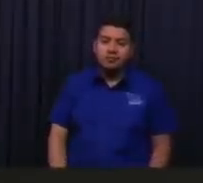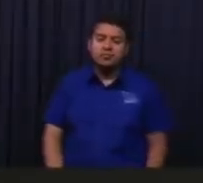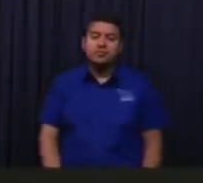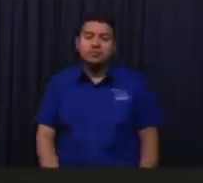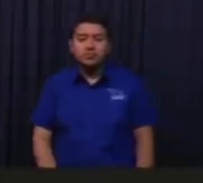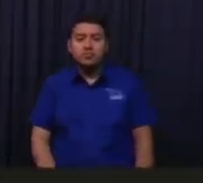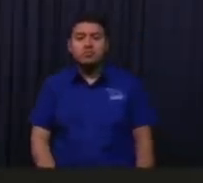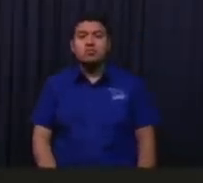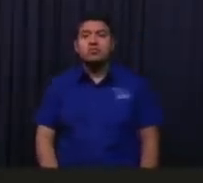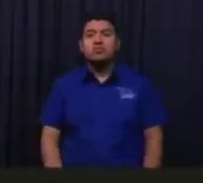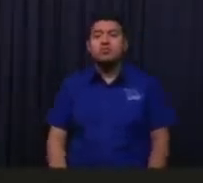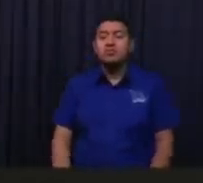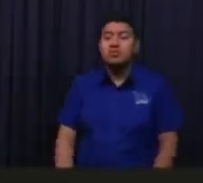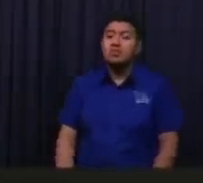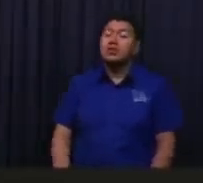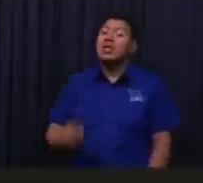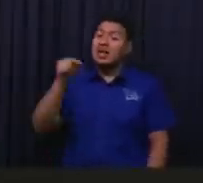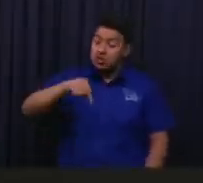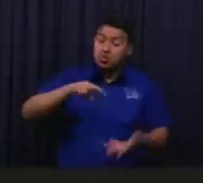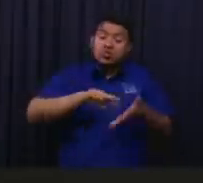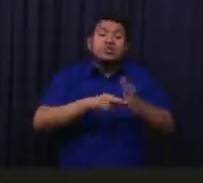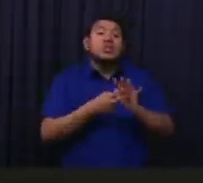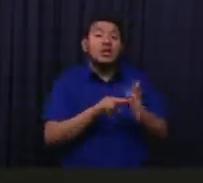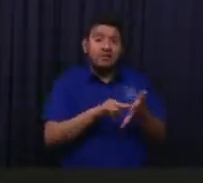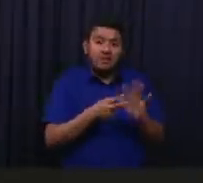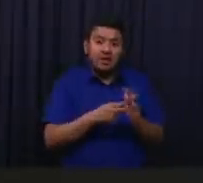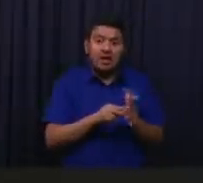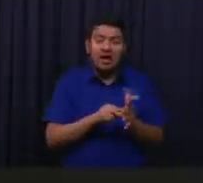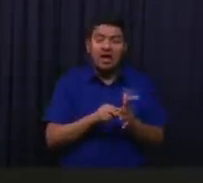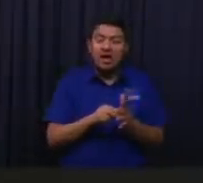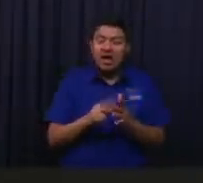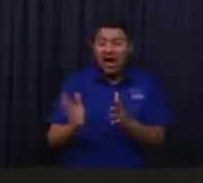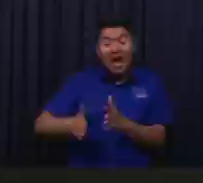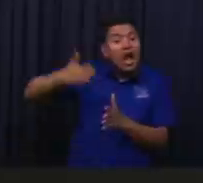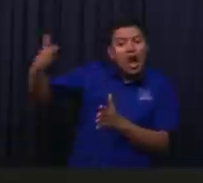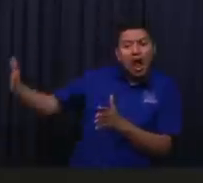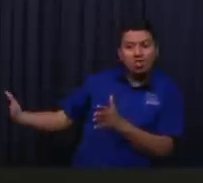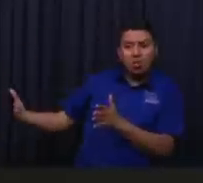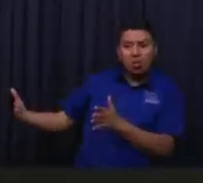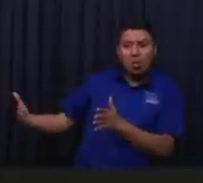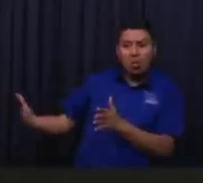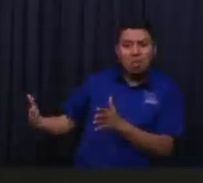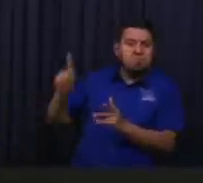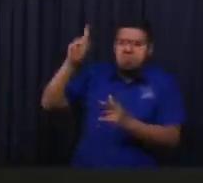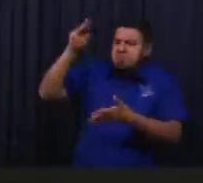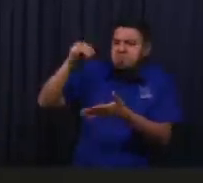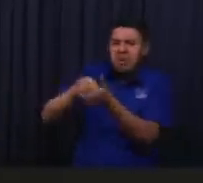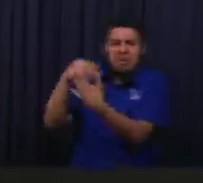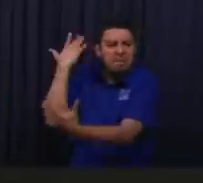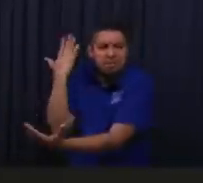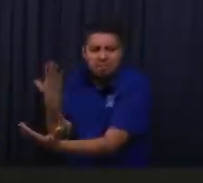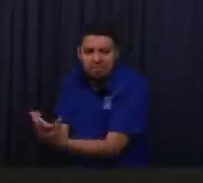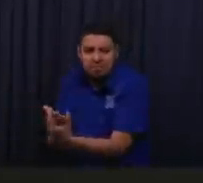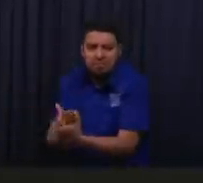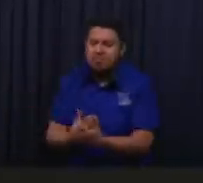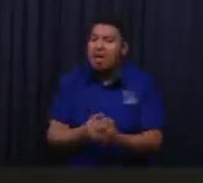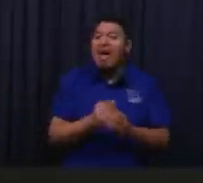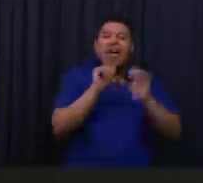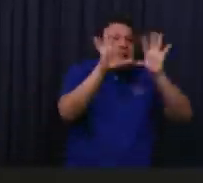mensaje, pero esto significa: caerán a tu lado 1,000 y a tu diestra